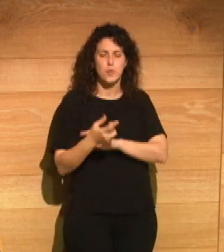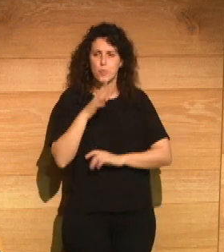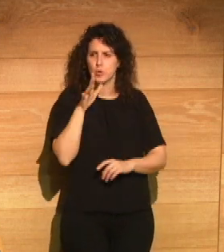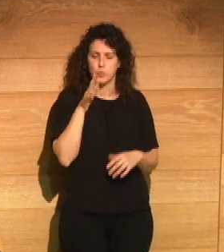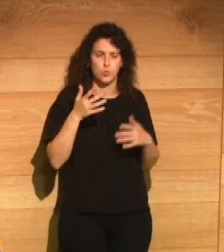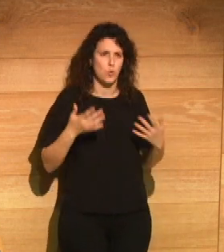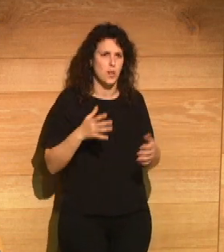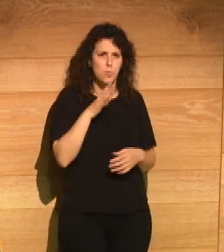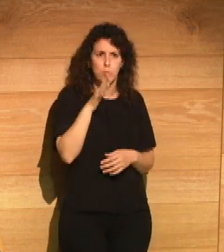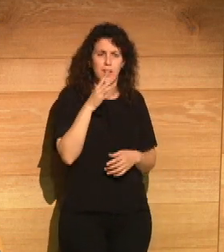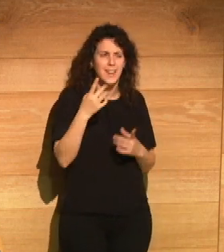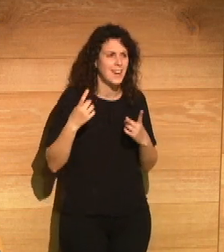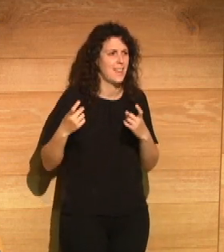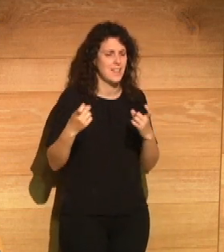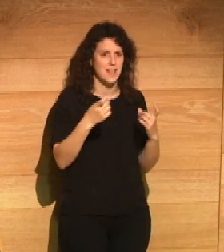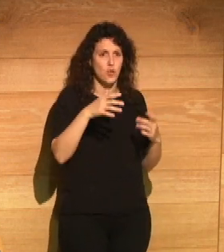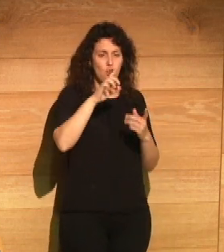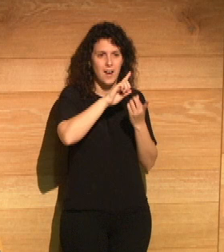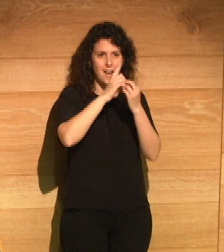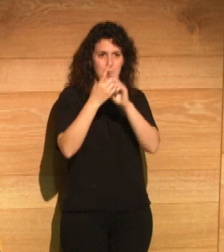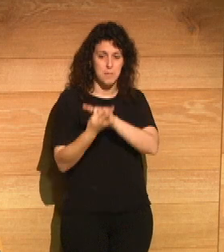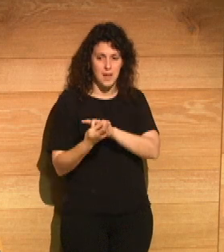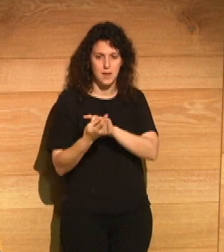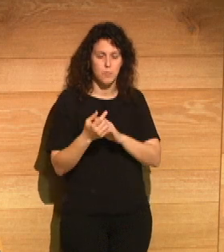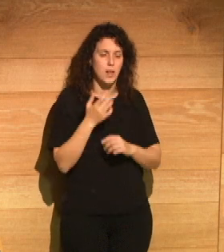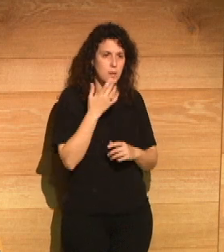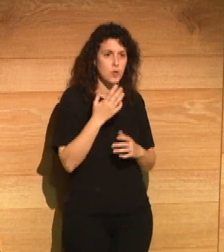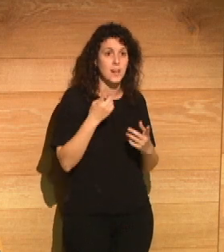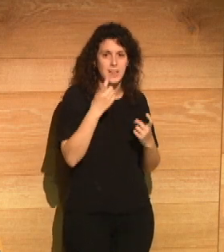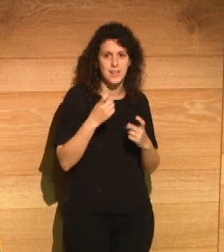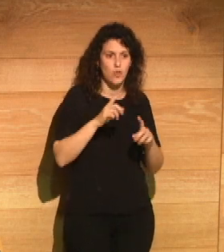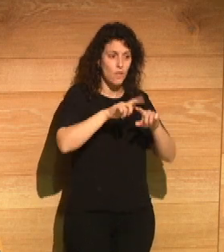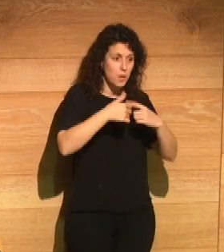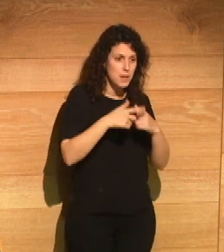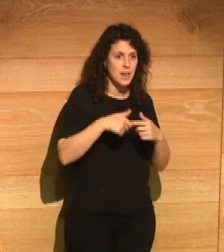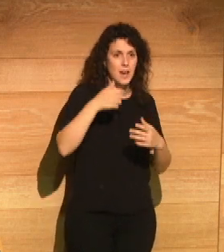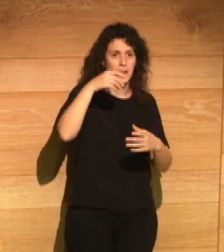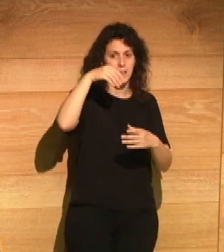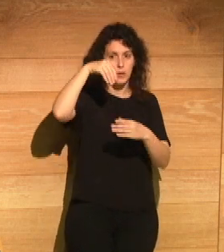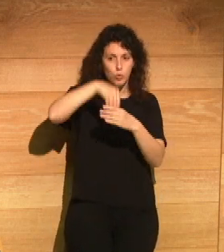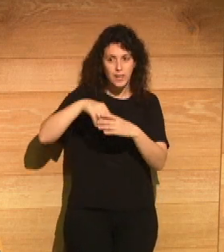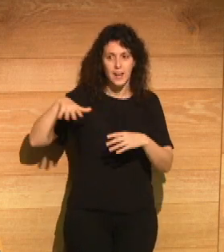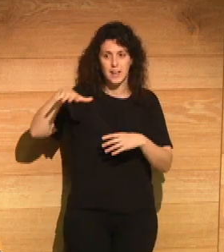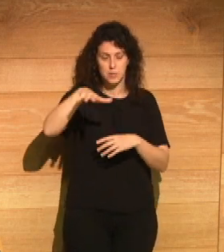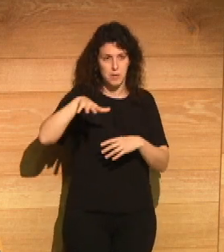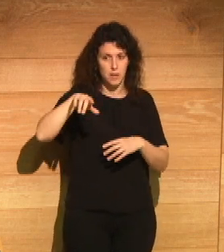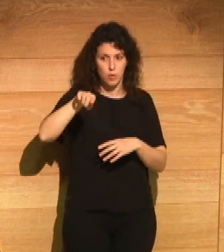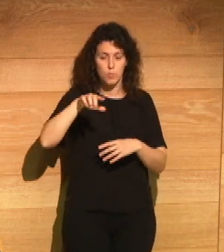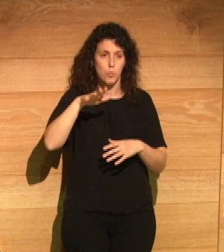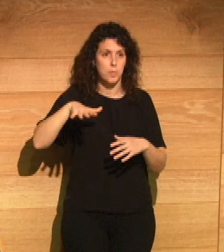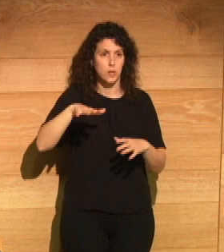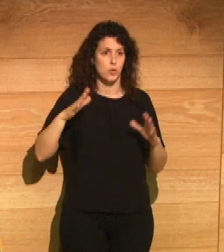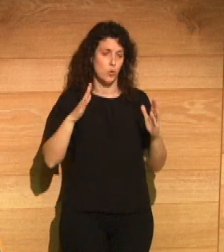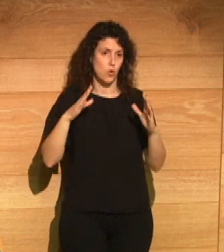que era necesario que esta familia ingresara en este espacio, que al mismo tiempo es un espacio de vacaciones